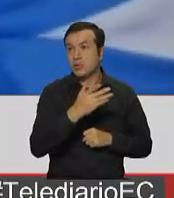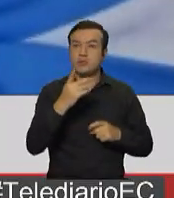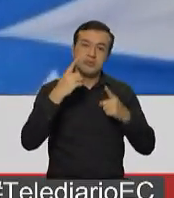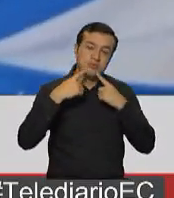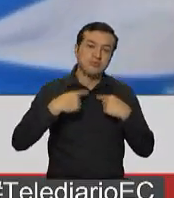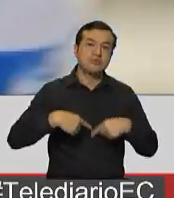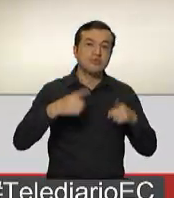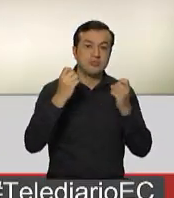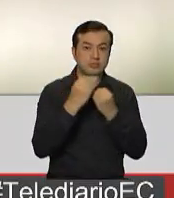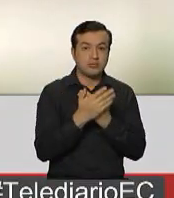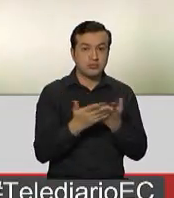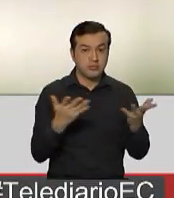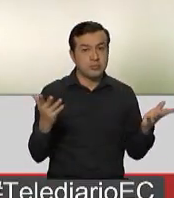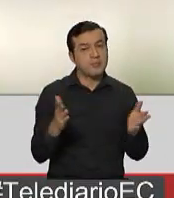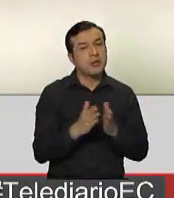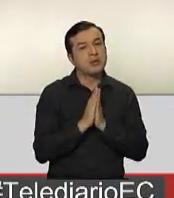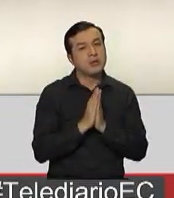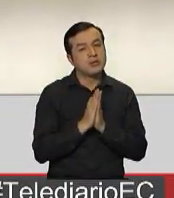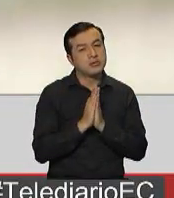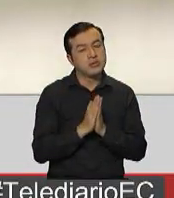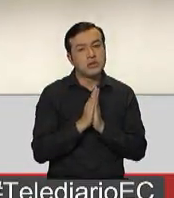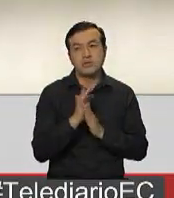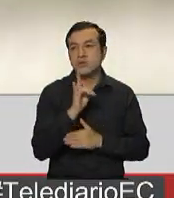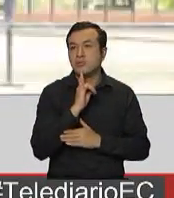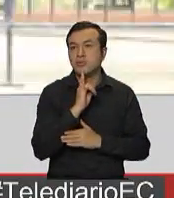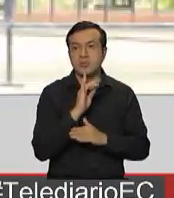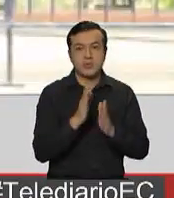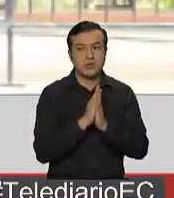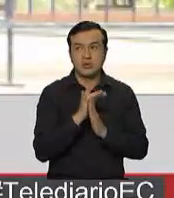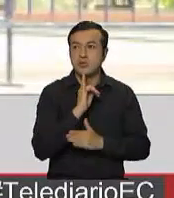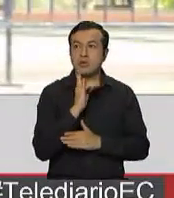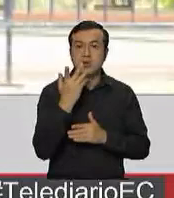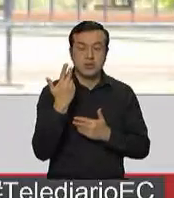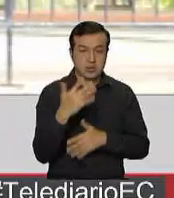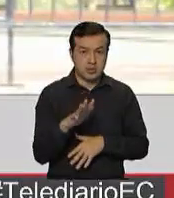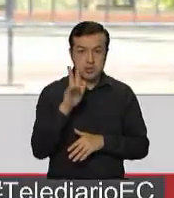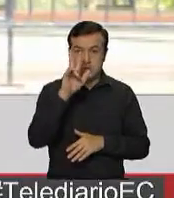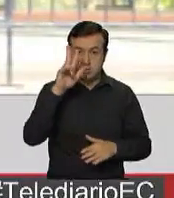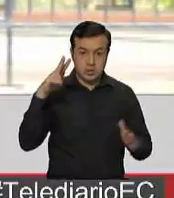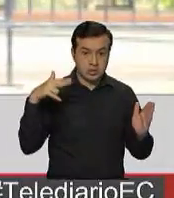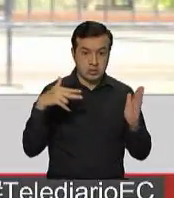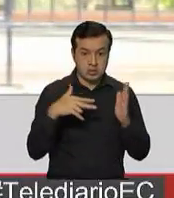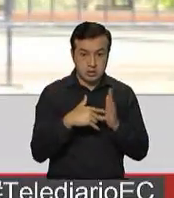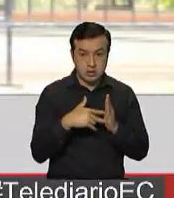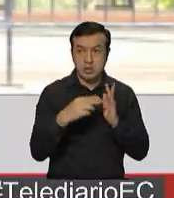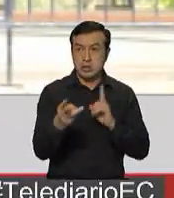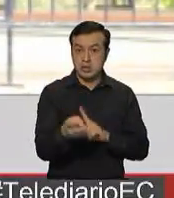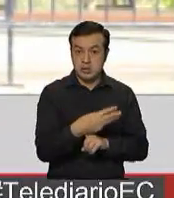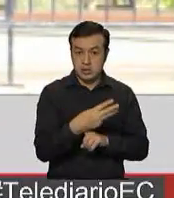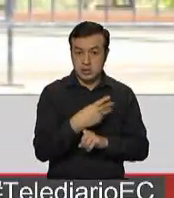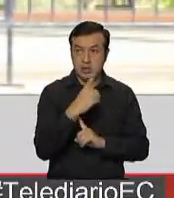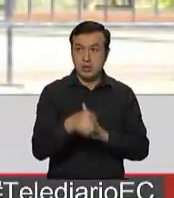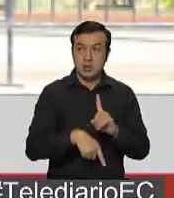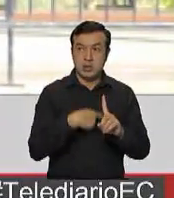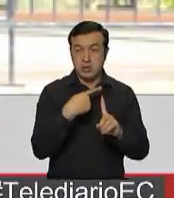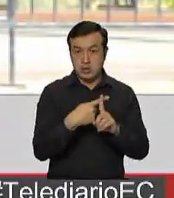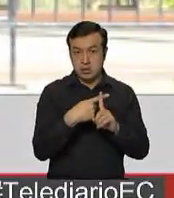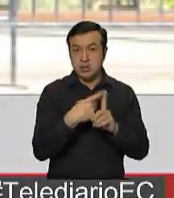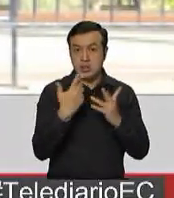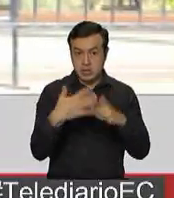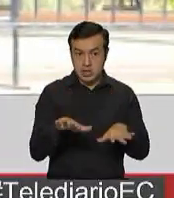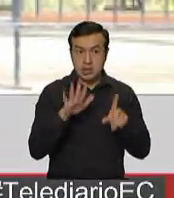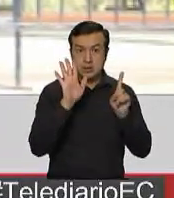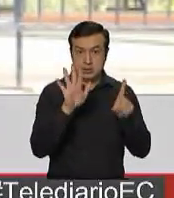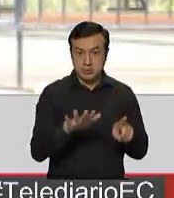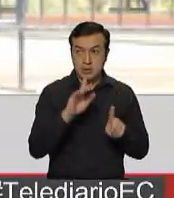anuncio y a la par una petición al consulado de Estados Unidos. Vamos a tener 3.000 puntos de internet adicionales a los 6.000 que ya